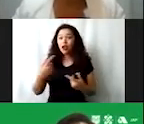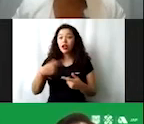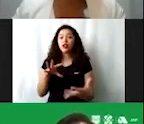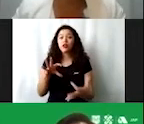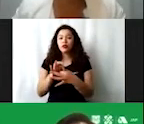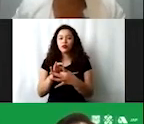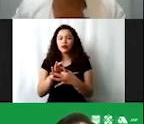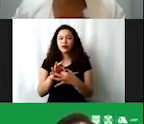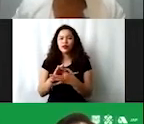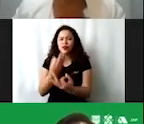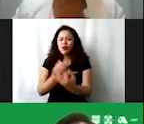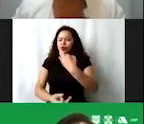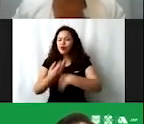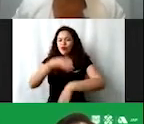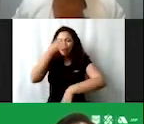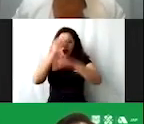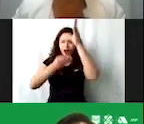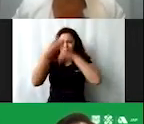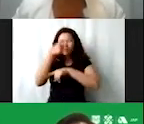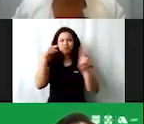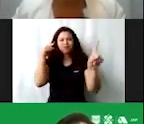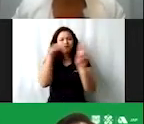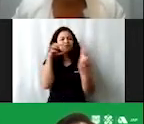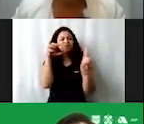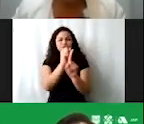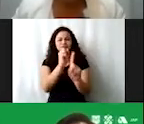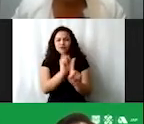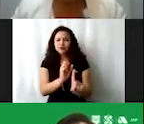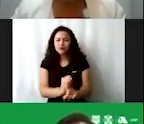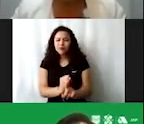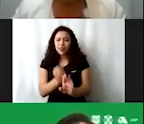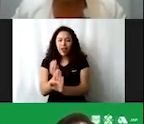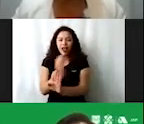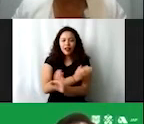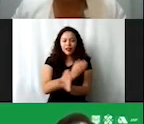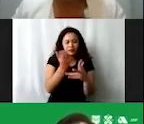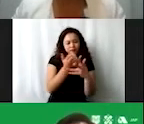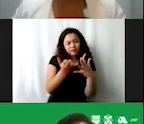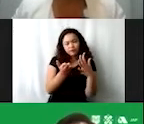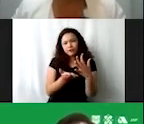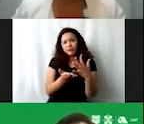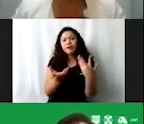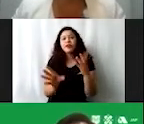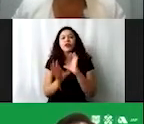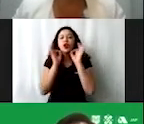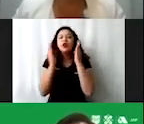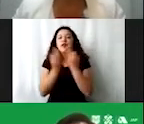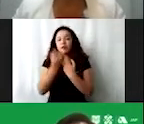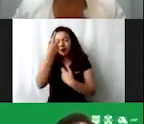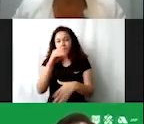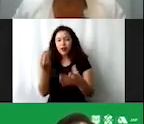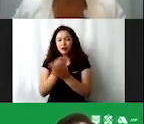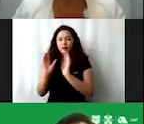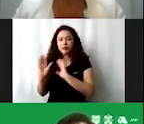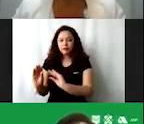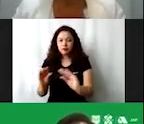aplicando todo este aprendizaje logrado de estas etapas anteriores como elemento, por supuesto, para la enseñanza y el aprendizaje